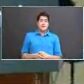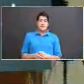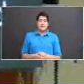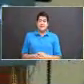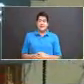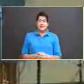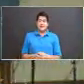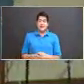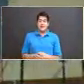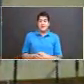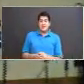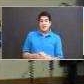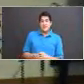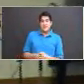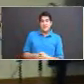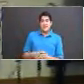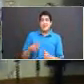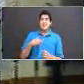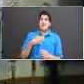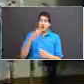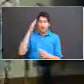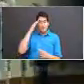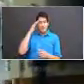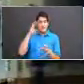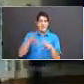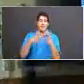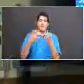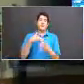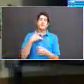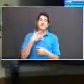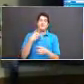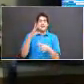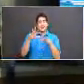Entonces yo sé cómo se sienten algunos de ustedes.